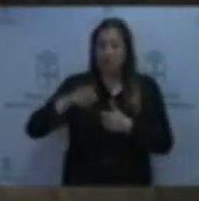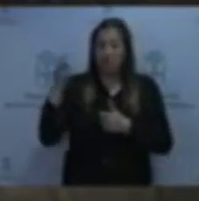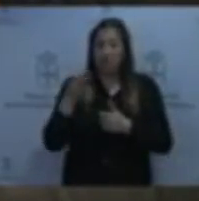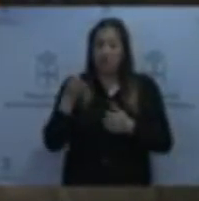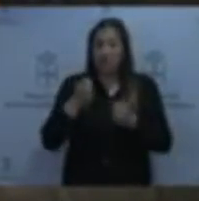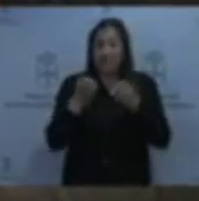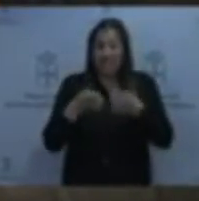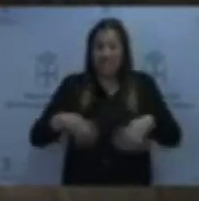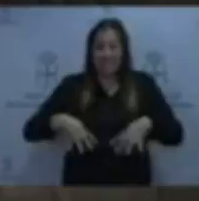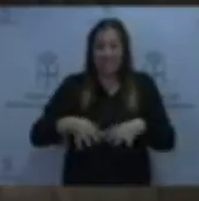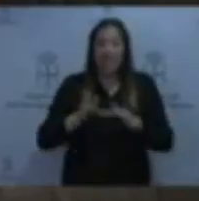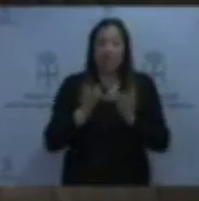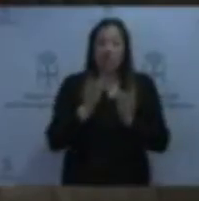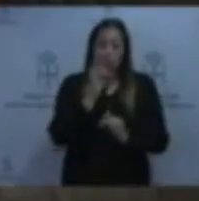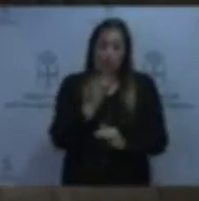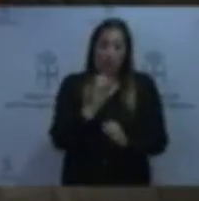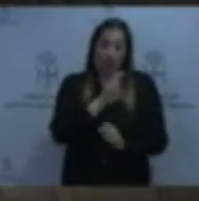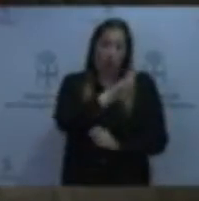no causar efectos negativos